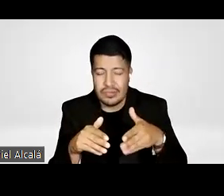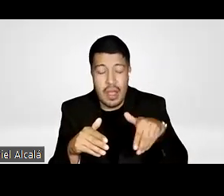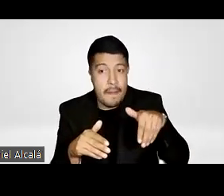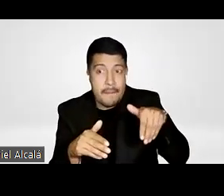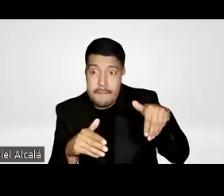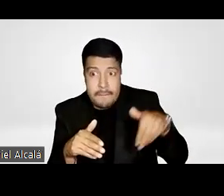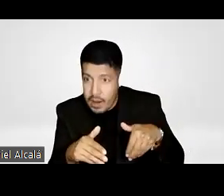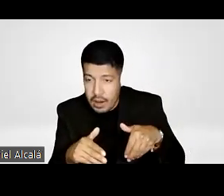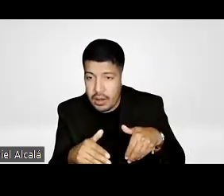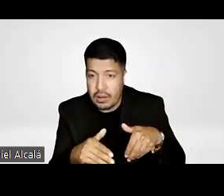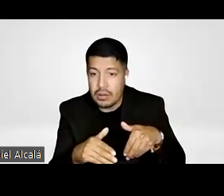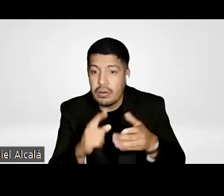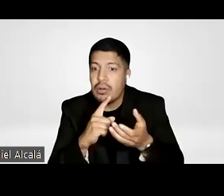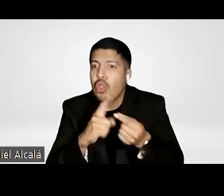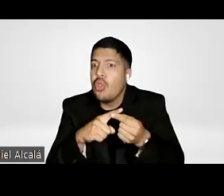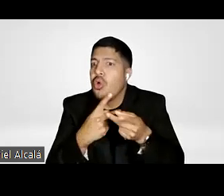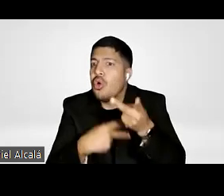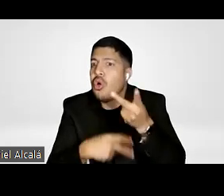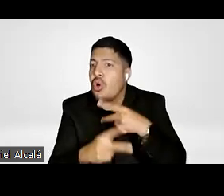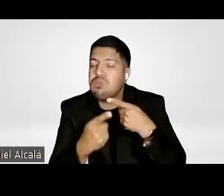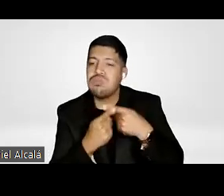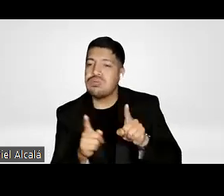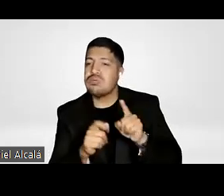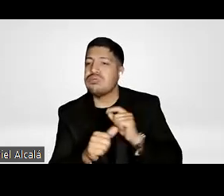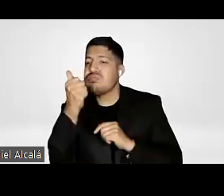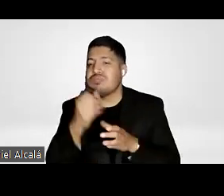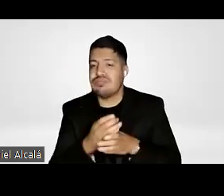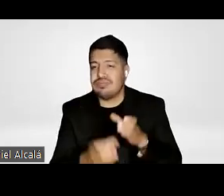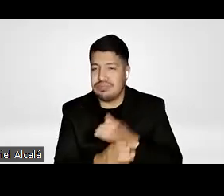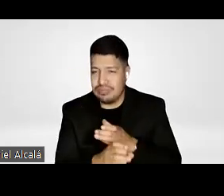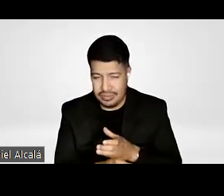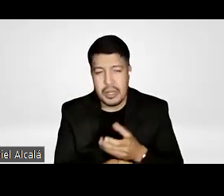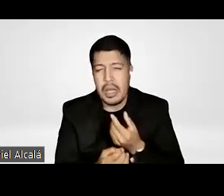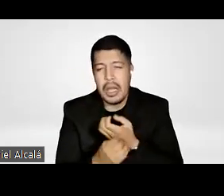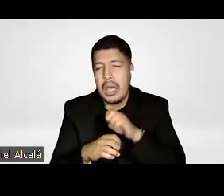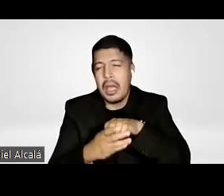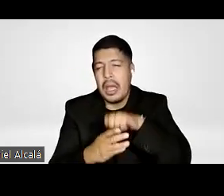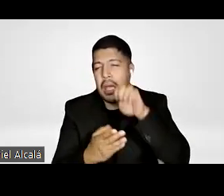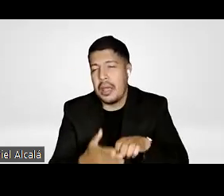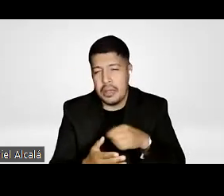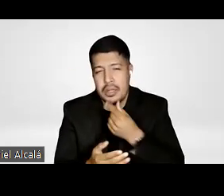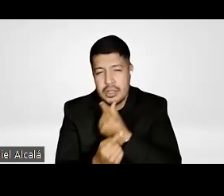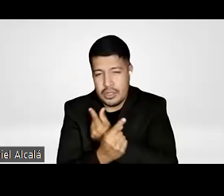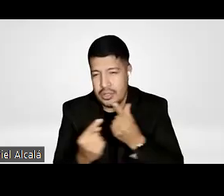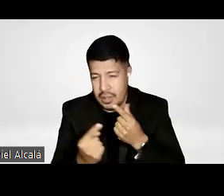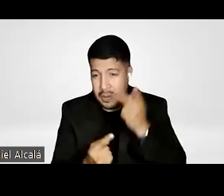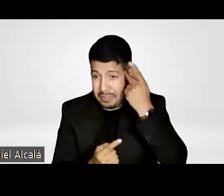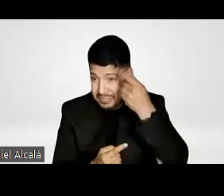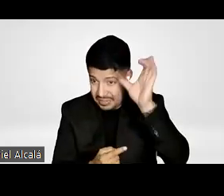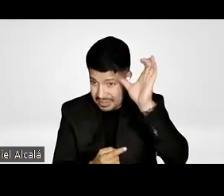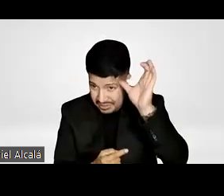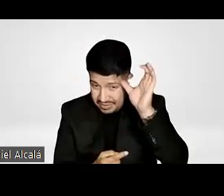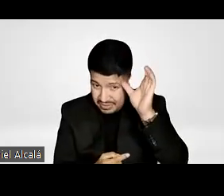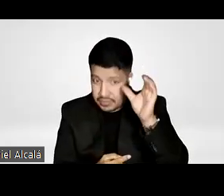Y aquí quiero destacar que 10% de los niños con parálisis cerebral tienen imágenes de resonancia magnética